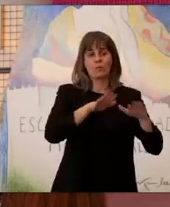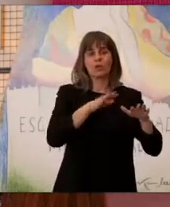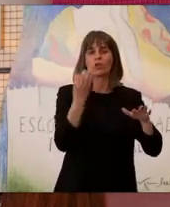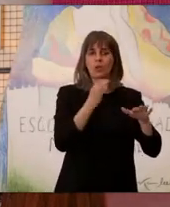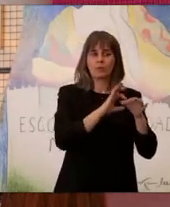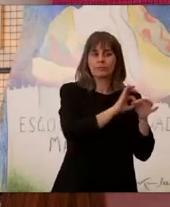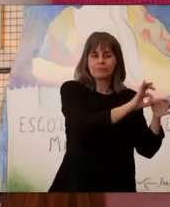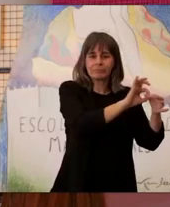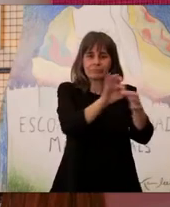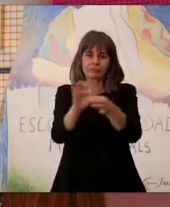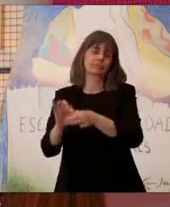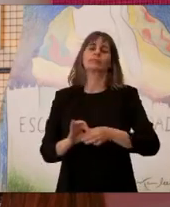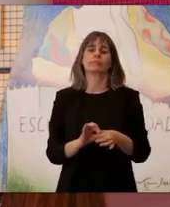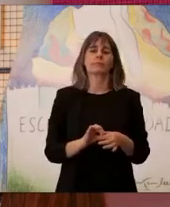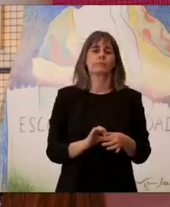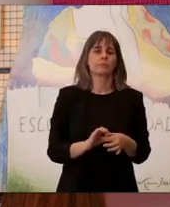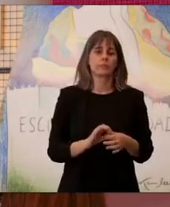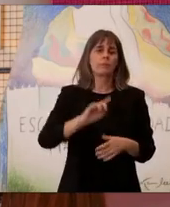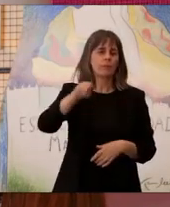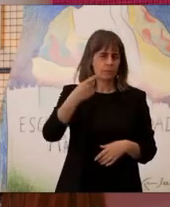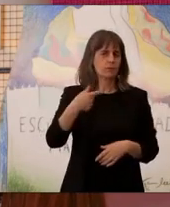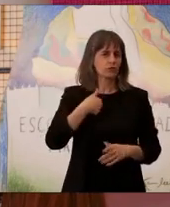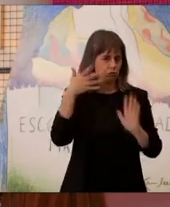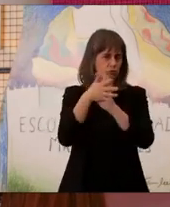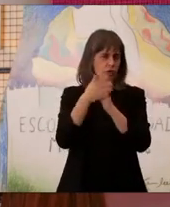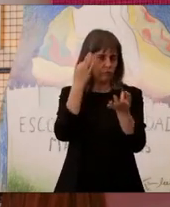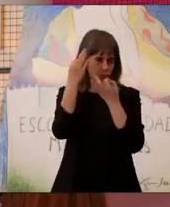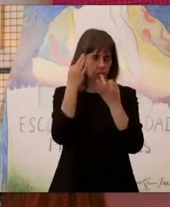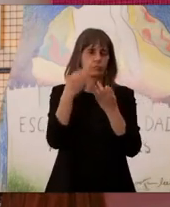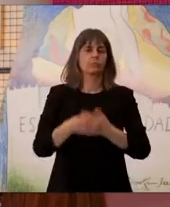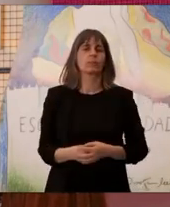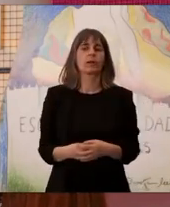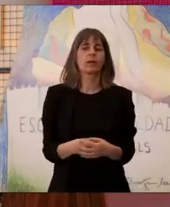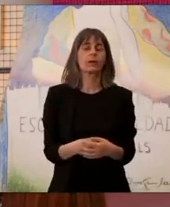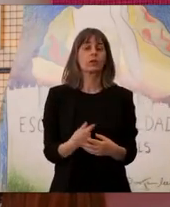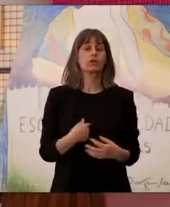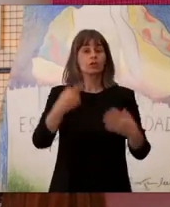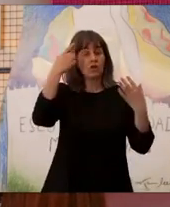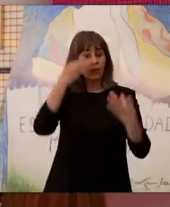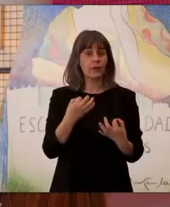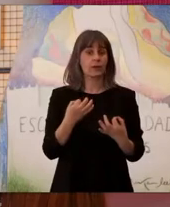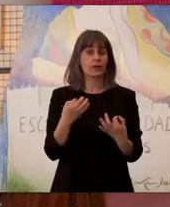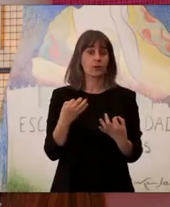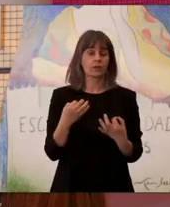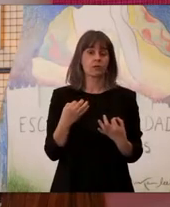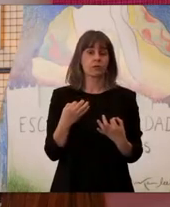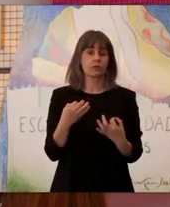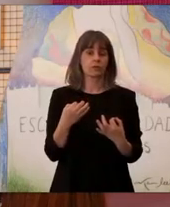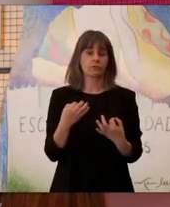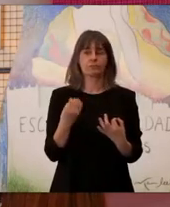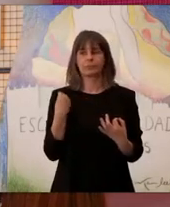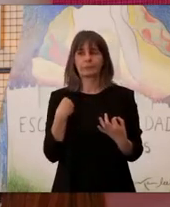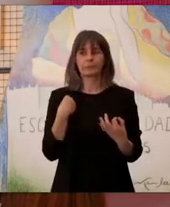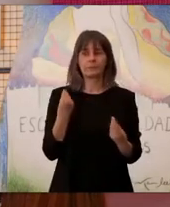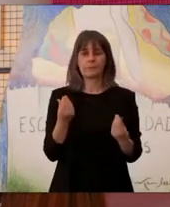otras cosas en este momento y luego lo voy a hablar un poco más y me da tiempo yo creo que no es